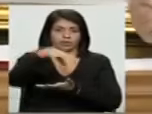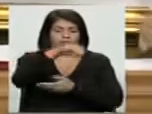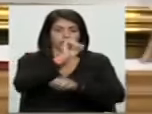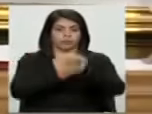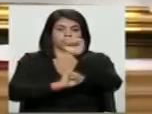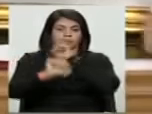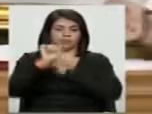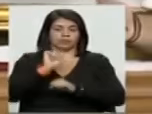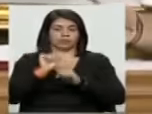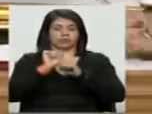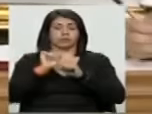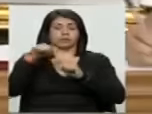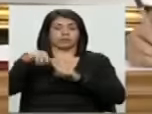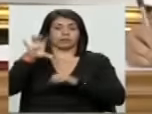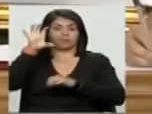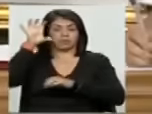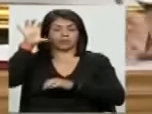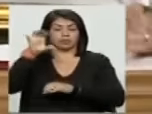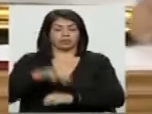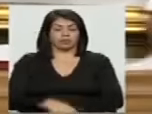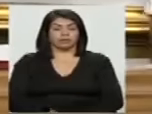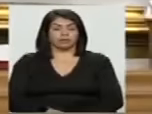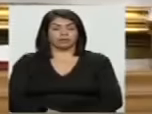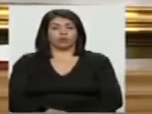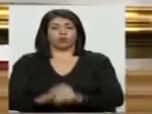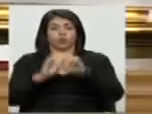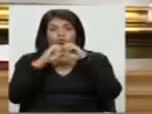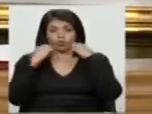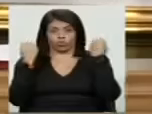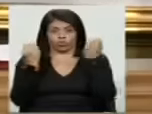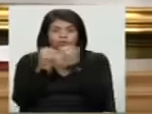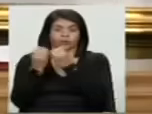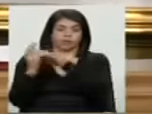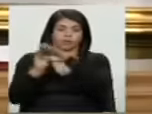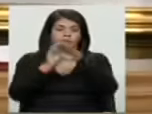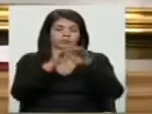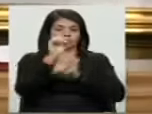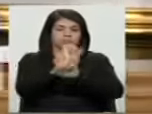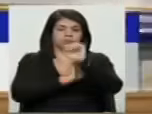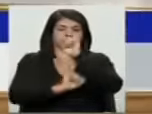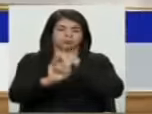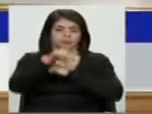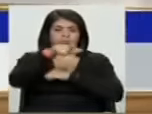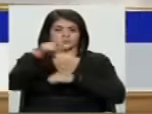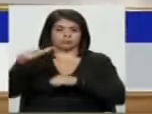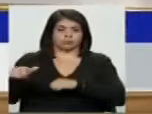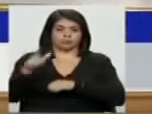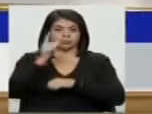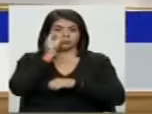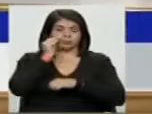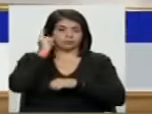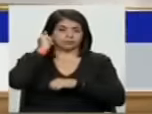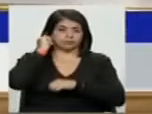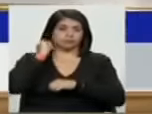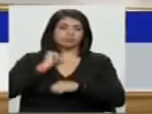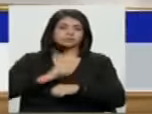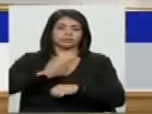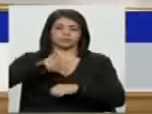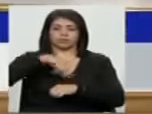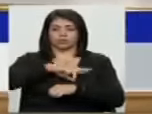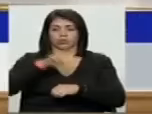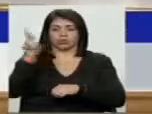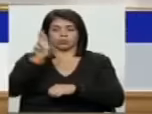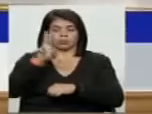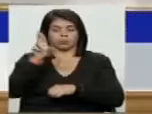Defensa de la Nación, máximo órgano convocado para la defensa de los ciudadanos y las ciudadanas de nuestra